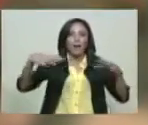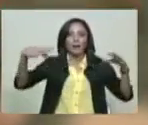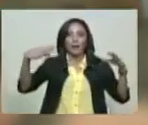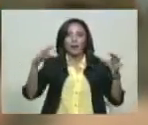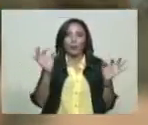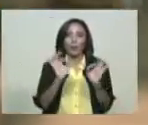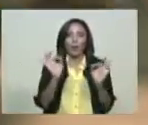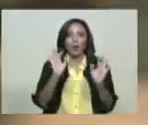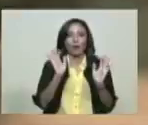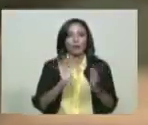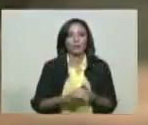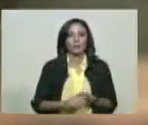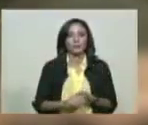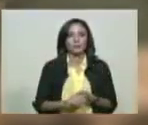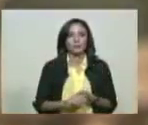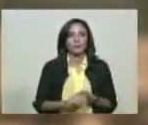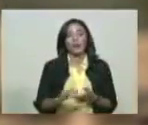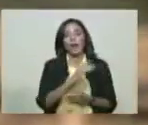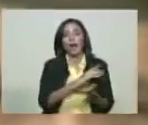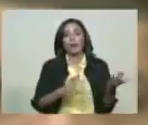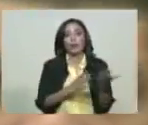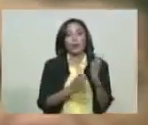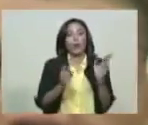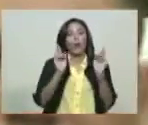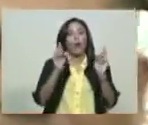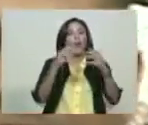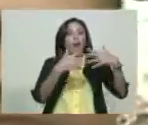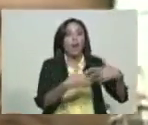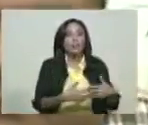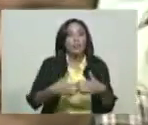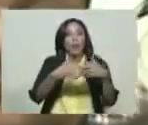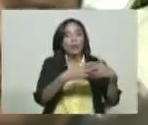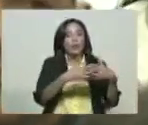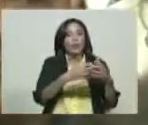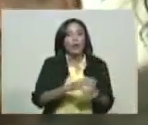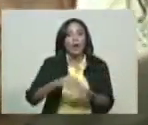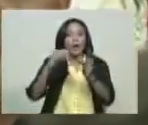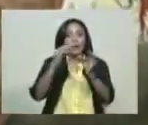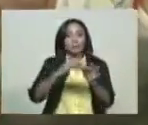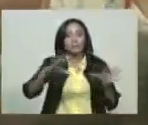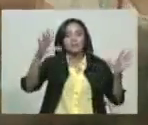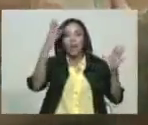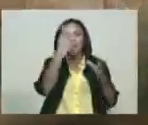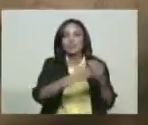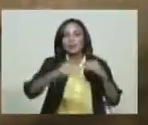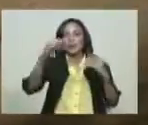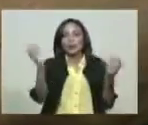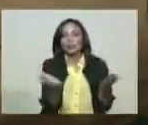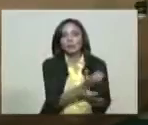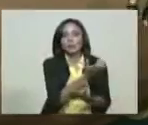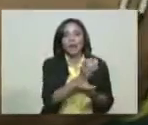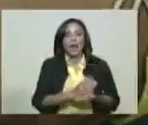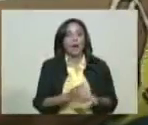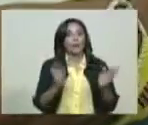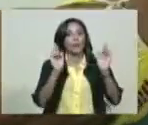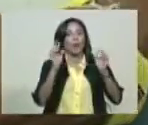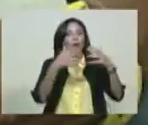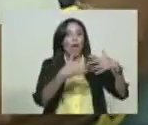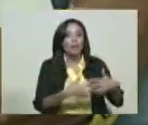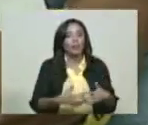y tocaremos el mapa del norte y desapareciera el imperialismo y eeuu se convirtiera en una gran democracia